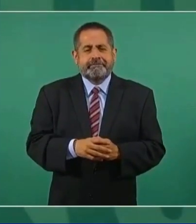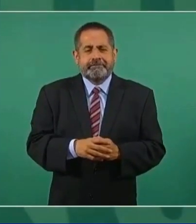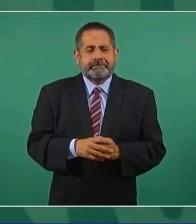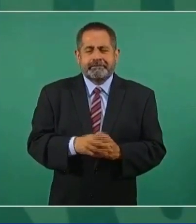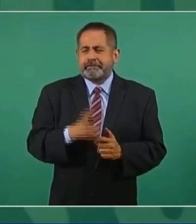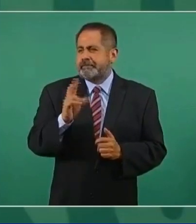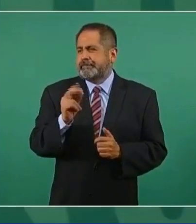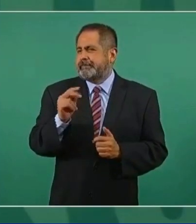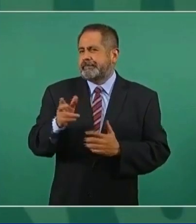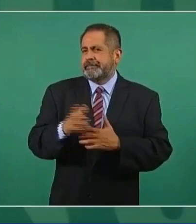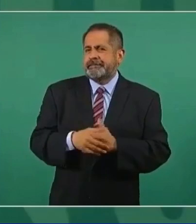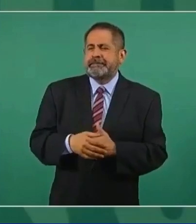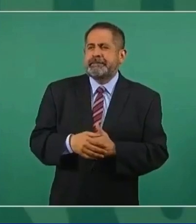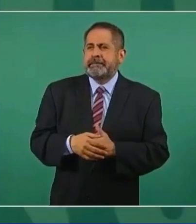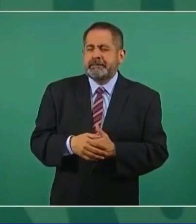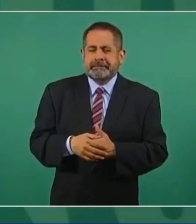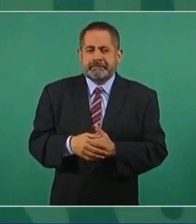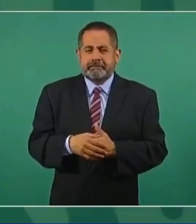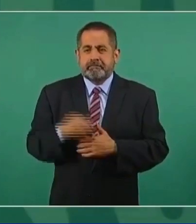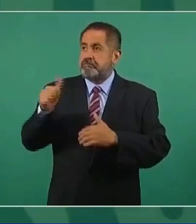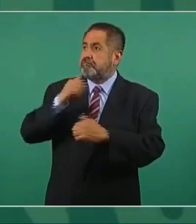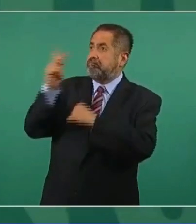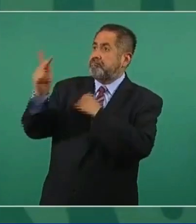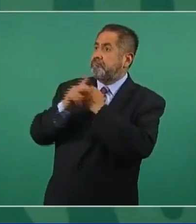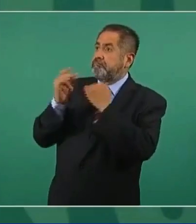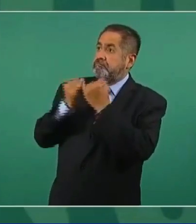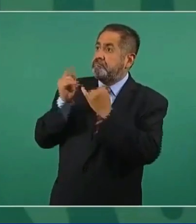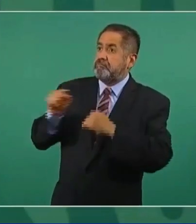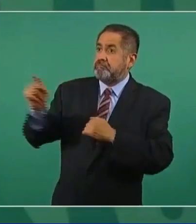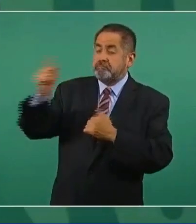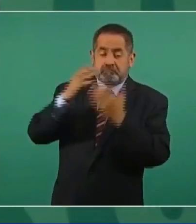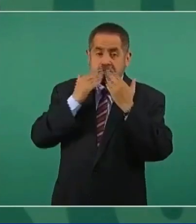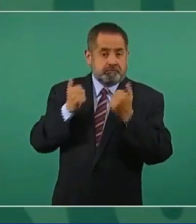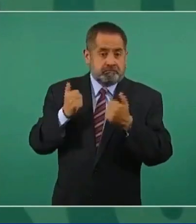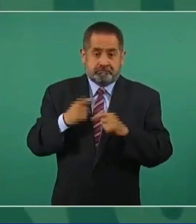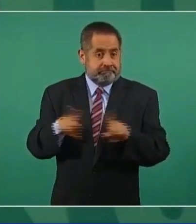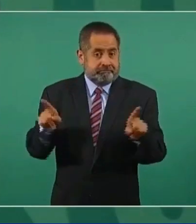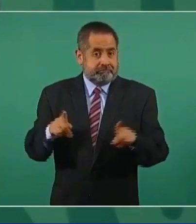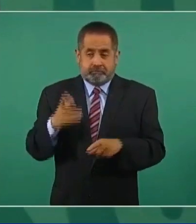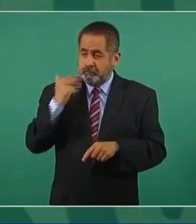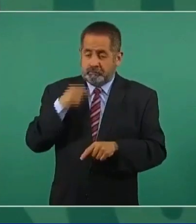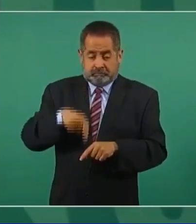se presentó en ningún país del mundo en ese periodo.